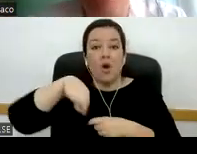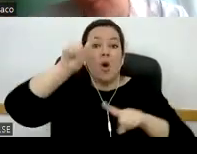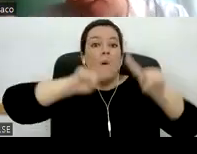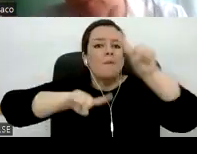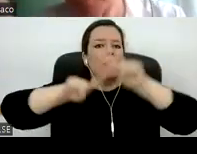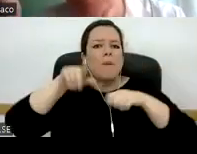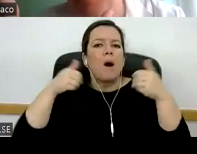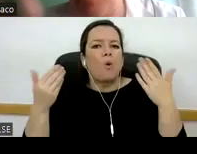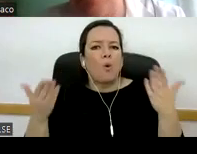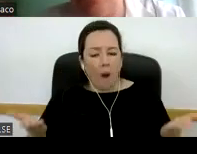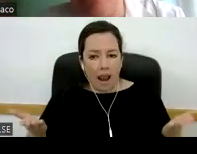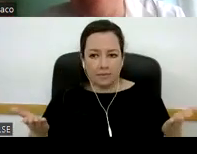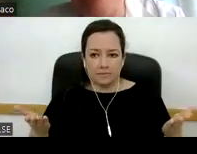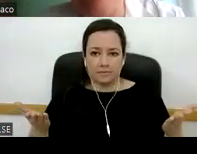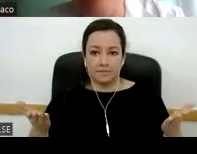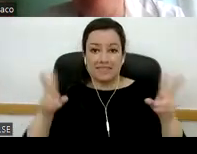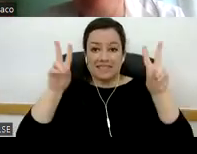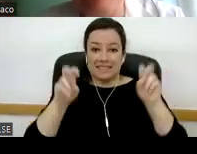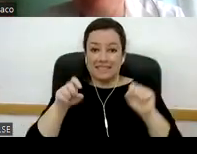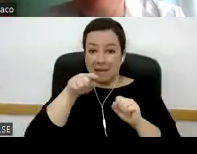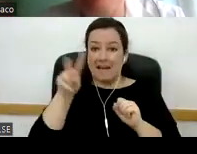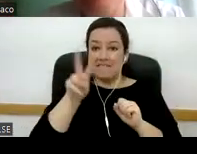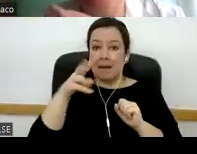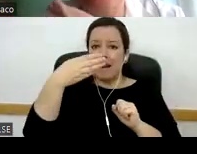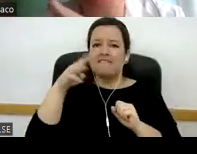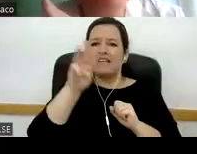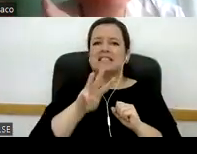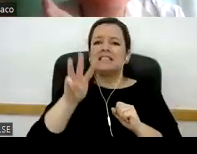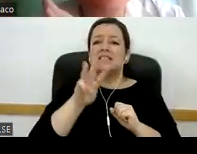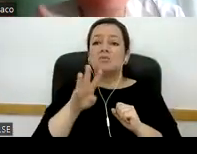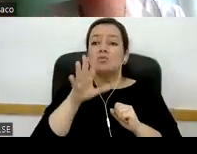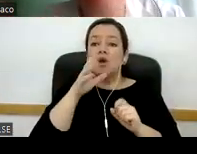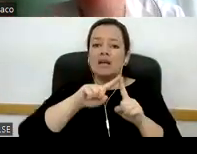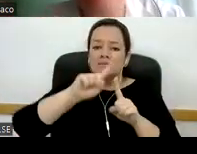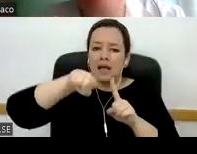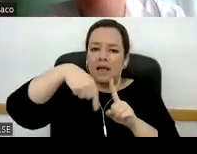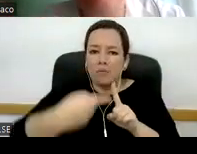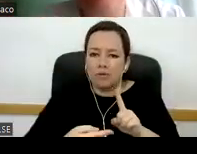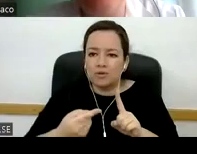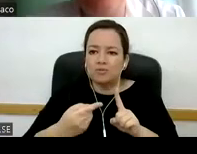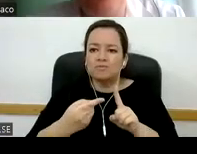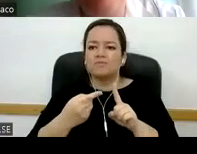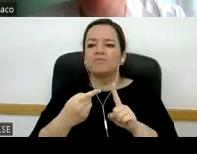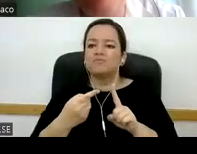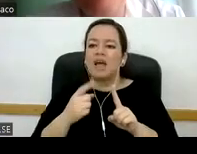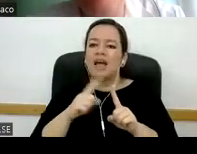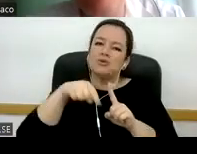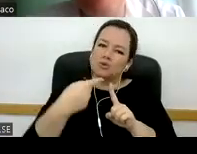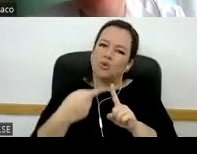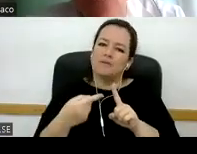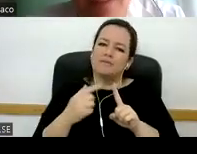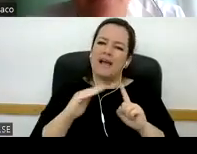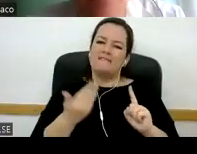con la niacina, con la vitamina B3, son sus efectos secundarios que suelen ser